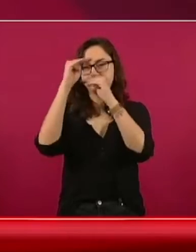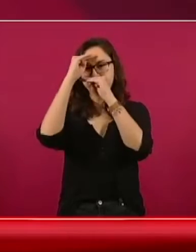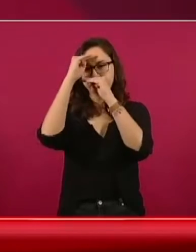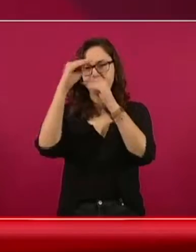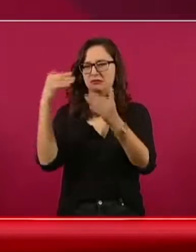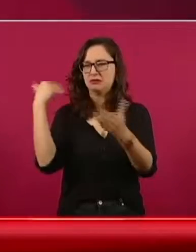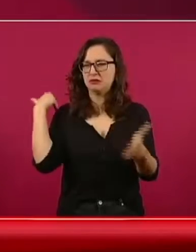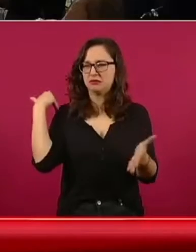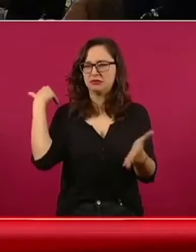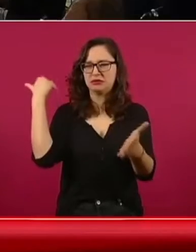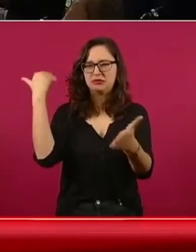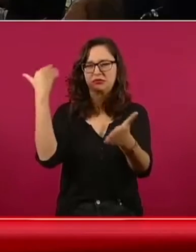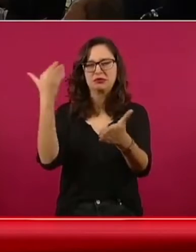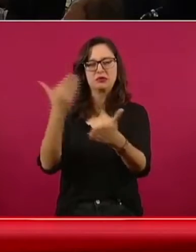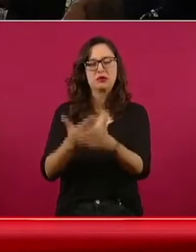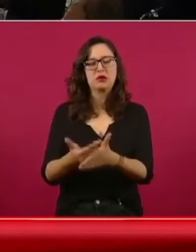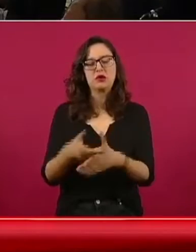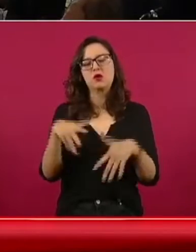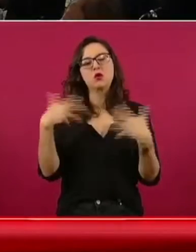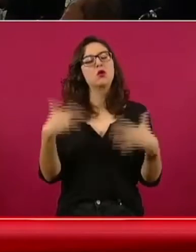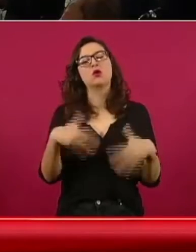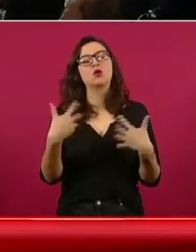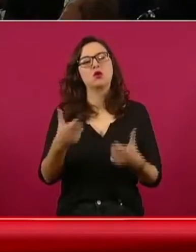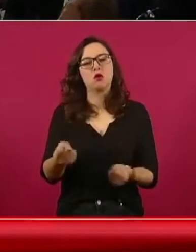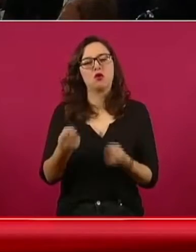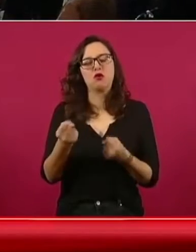fuertes muy duros